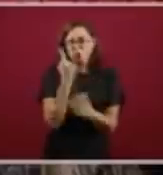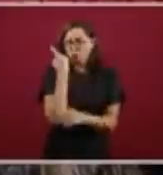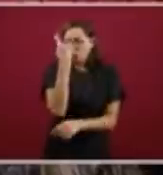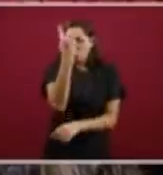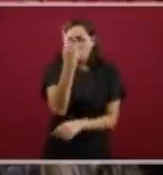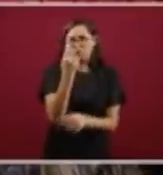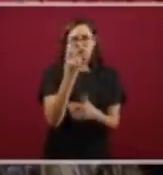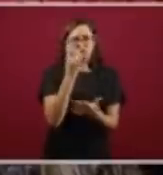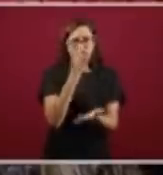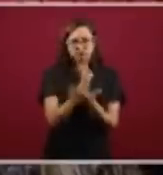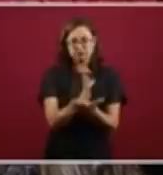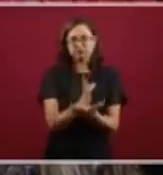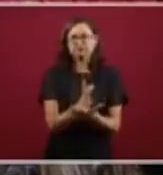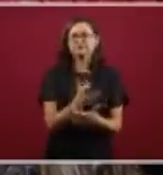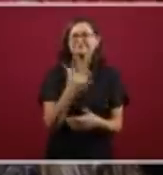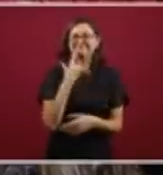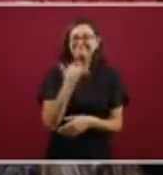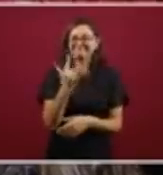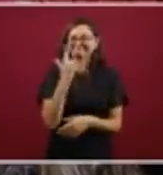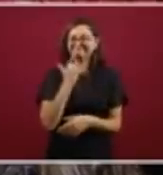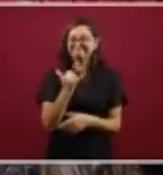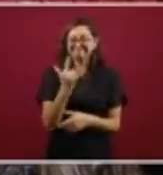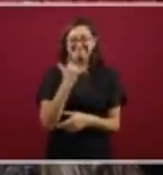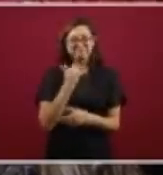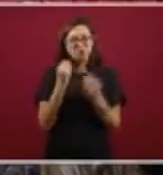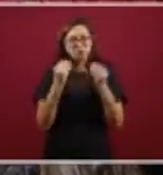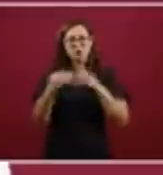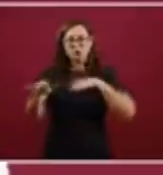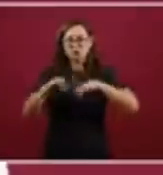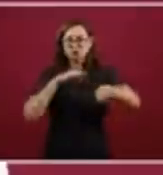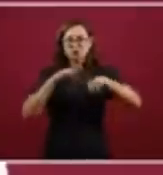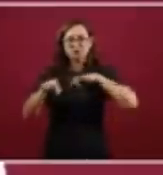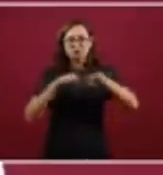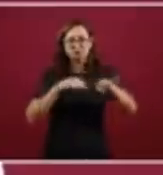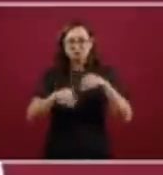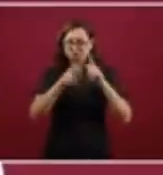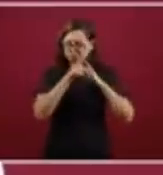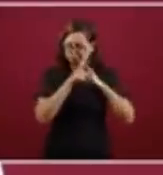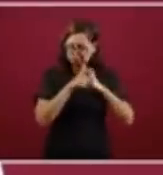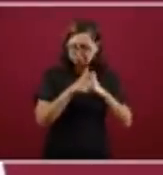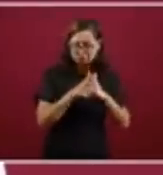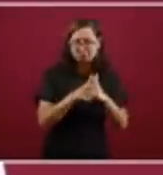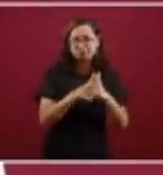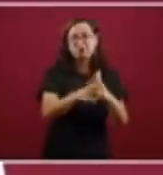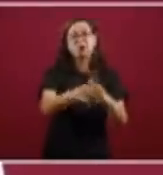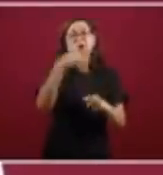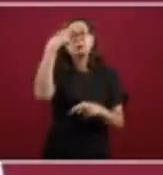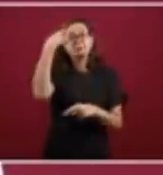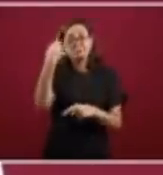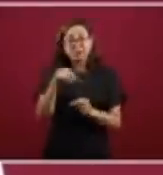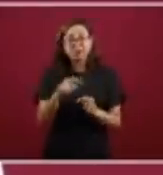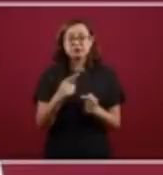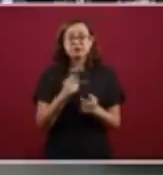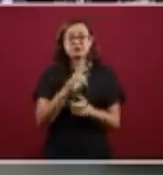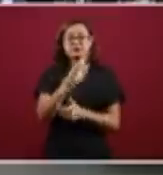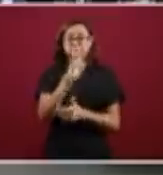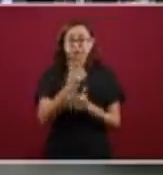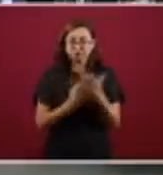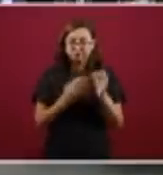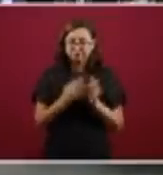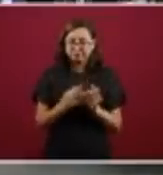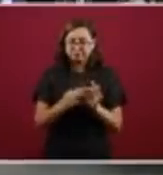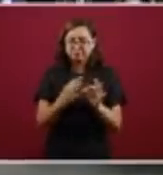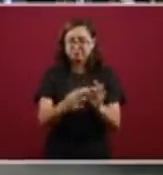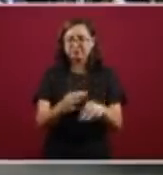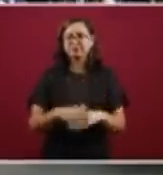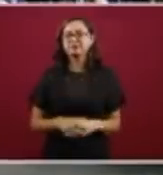De tal manera que este esfuerzo es muy técnico, se hace permanentemente para hacer eficiente el programa.